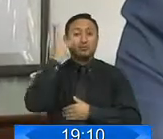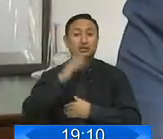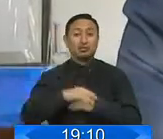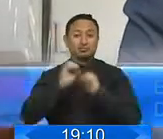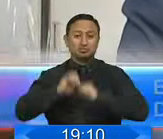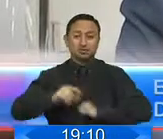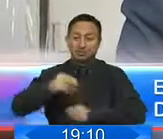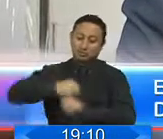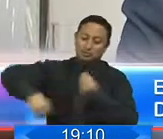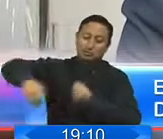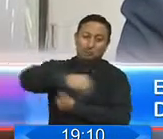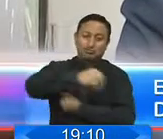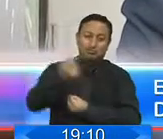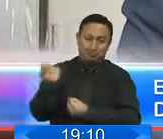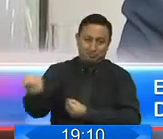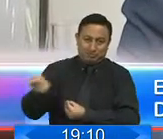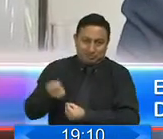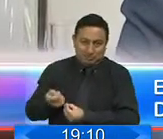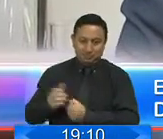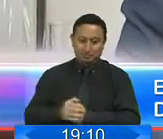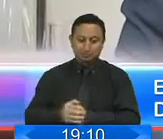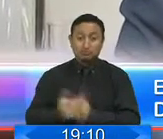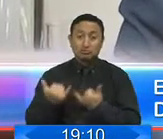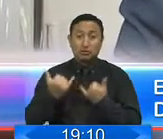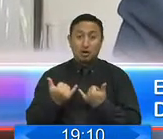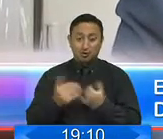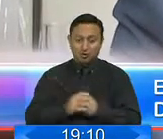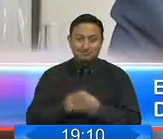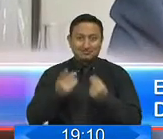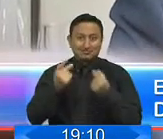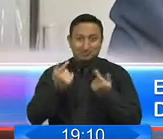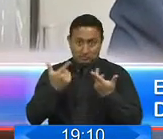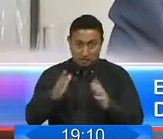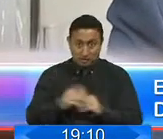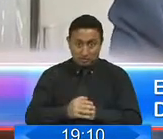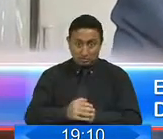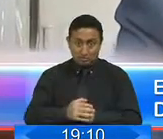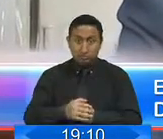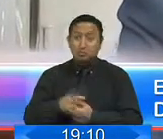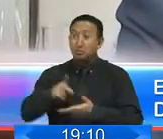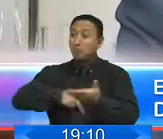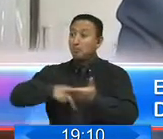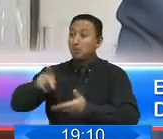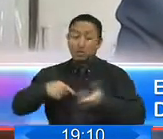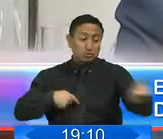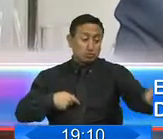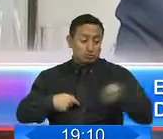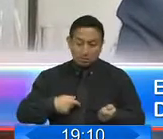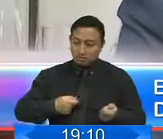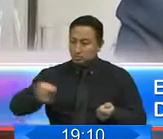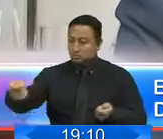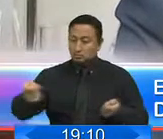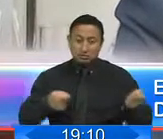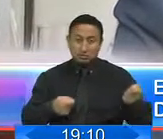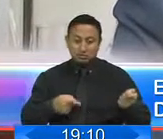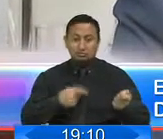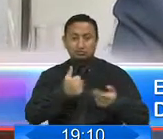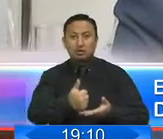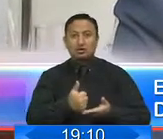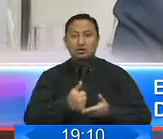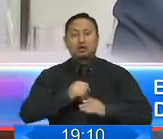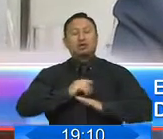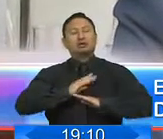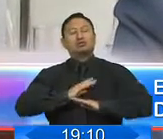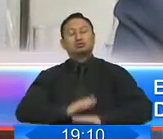estos fondos. Con esta devolución inmediata, si es que efectivamente se da de la forma como lo está presentando el SRI, sería un alivio sobre todo para